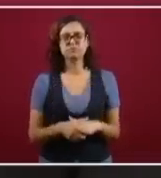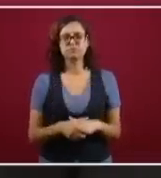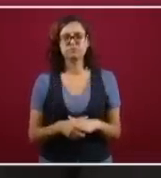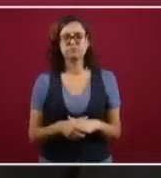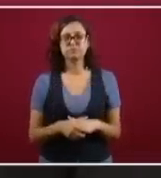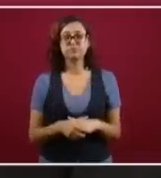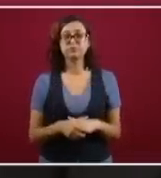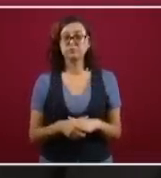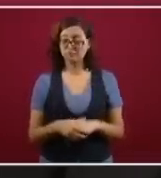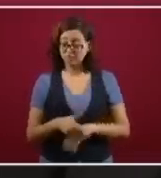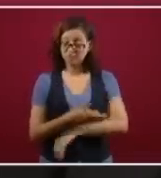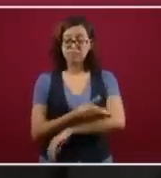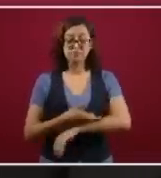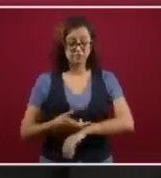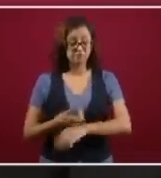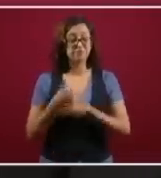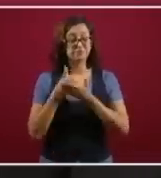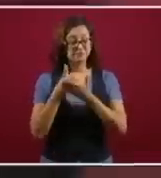Claro que ayuda a la familia.